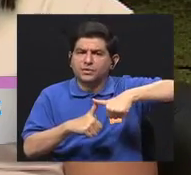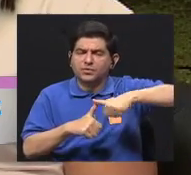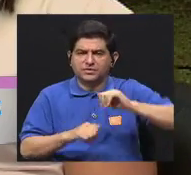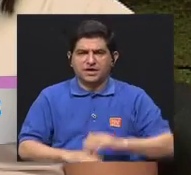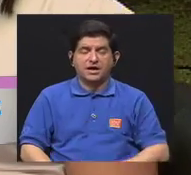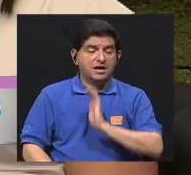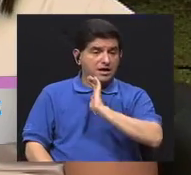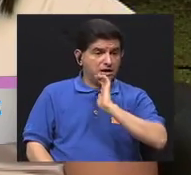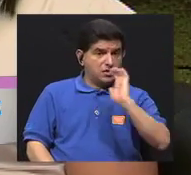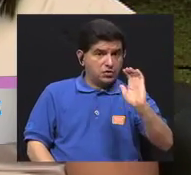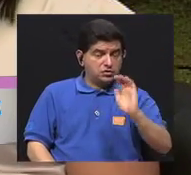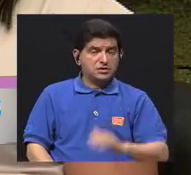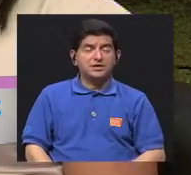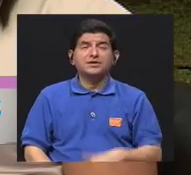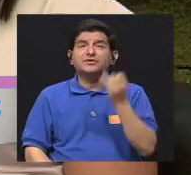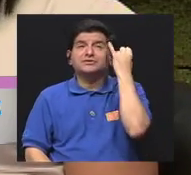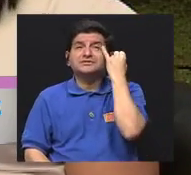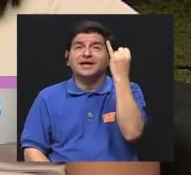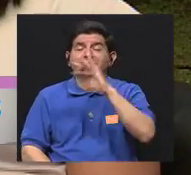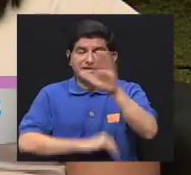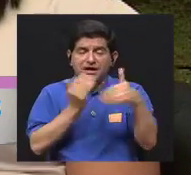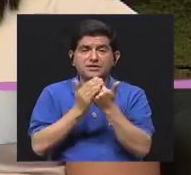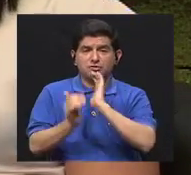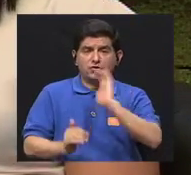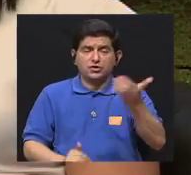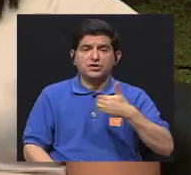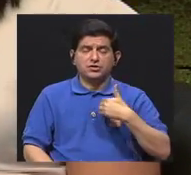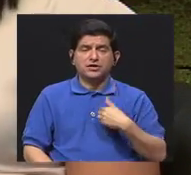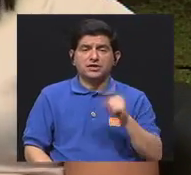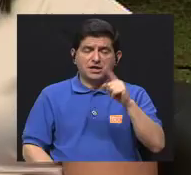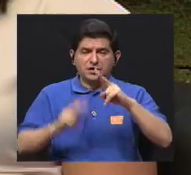que los niños, idealmente todo niño debería tener un